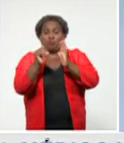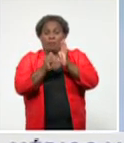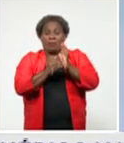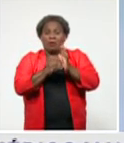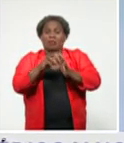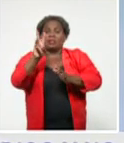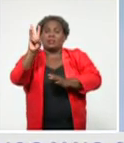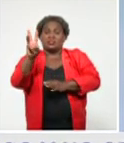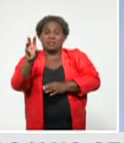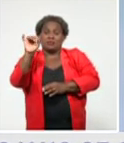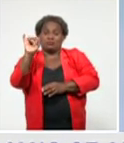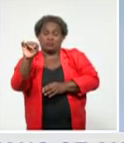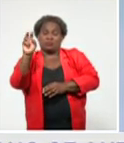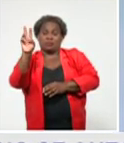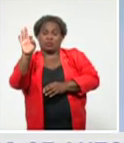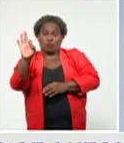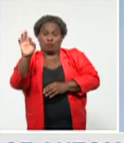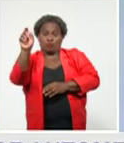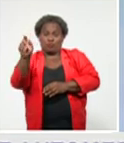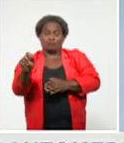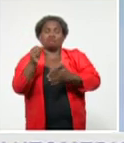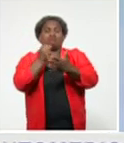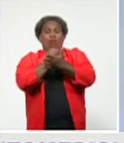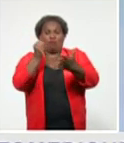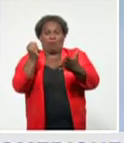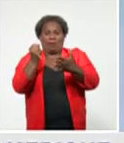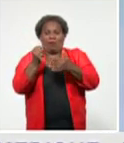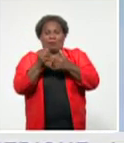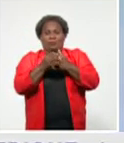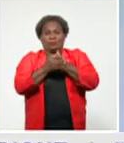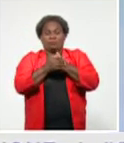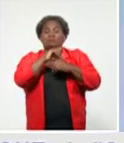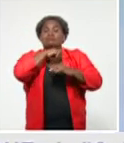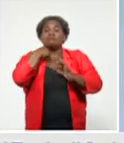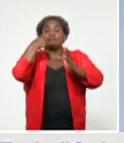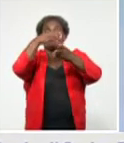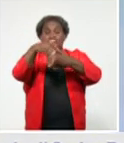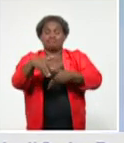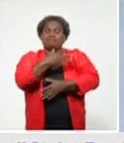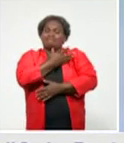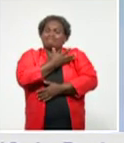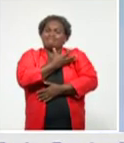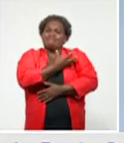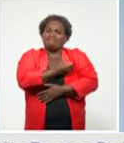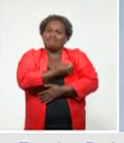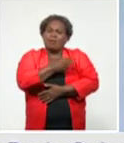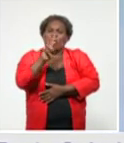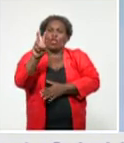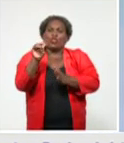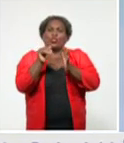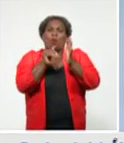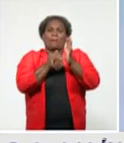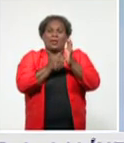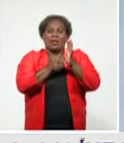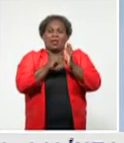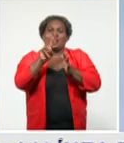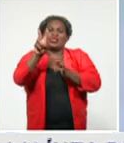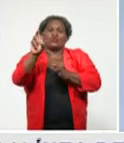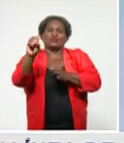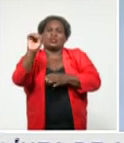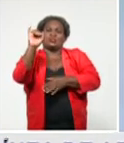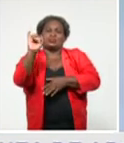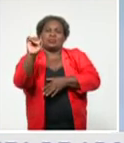11.698.368 casos confirmados. Fallecieron lamentablemente 2.206 personas